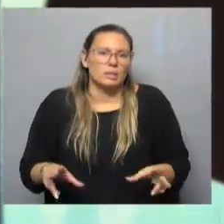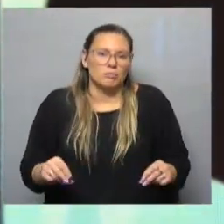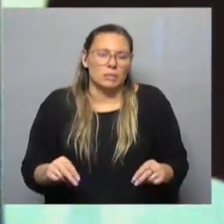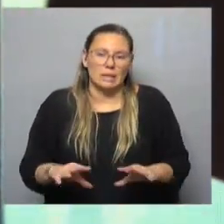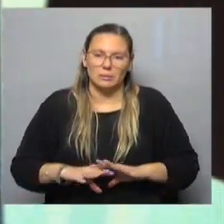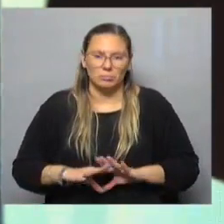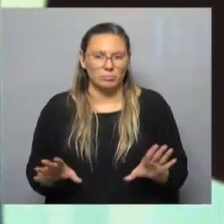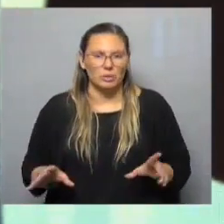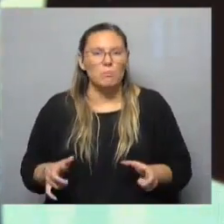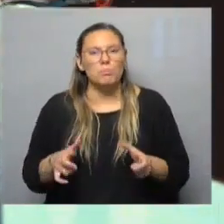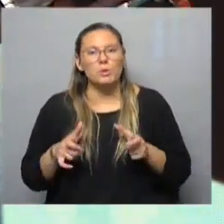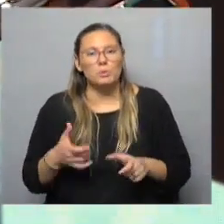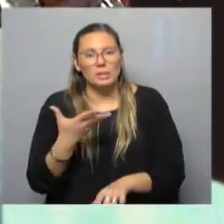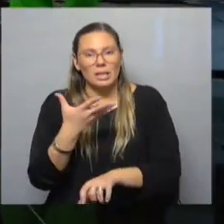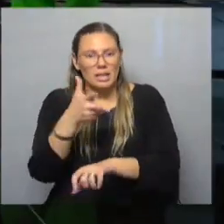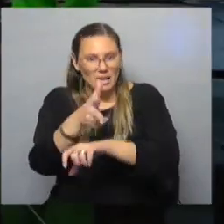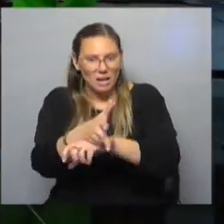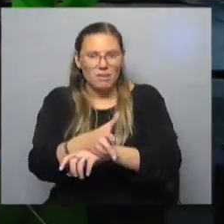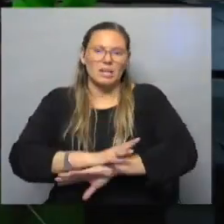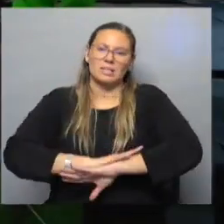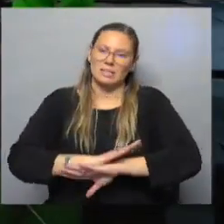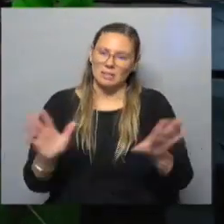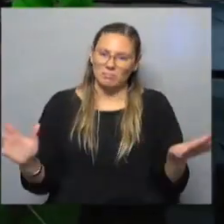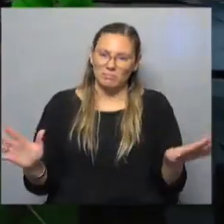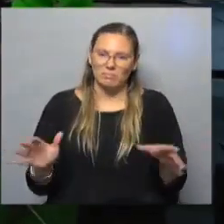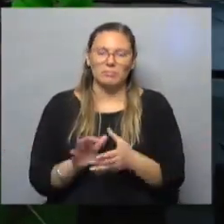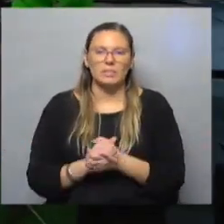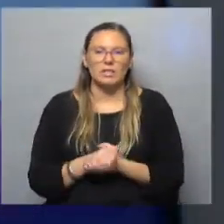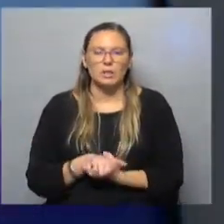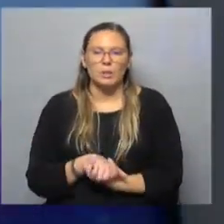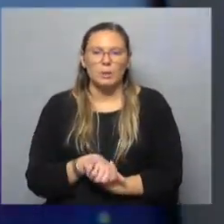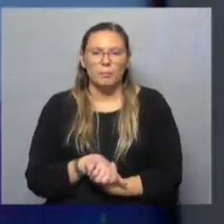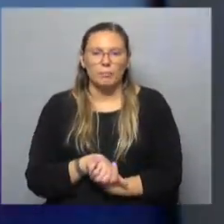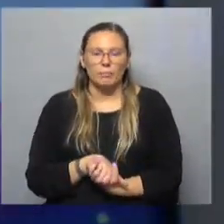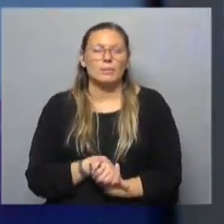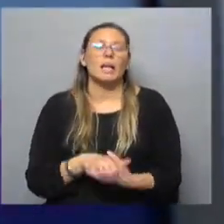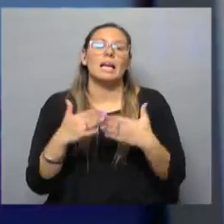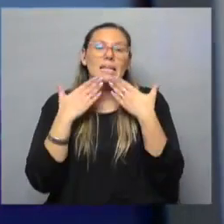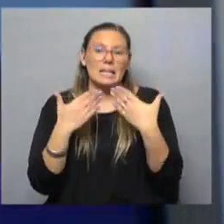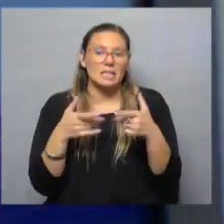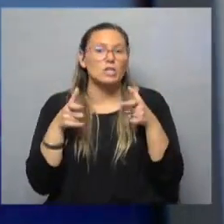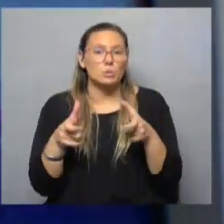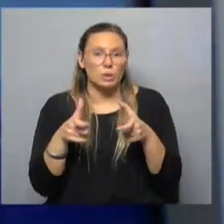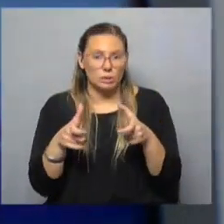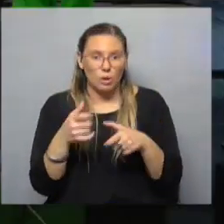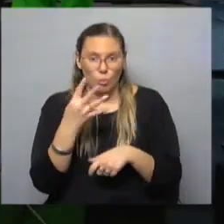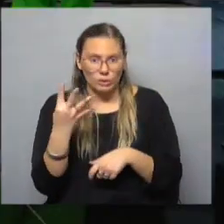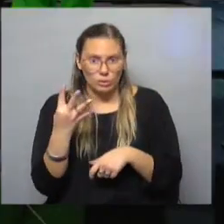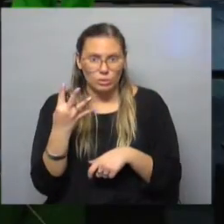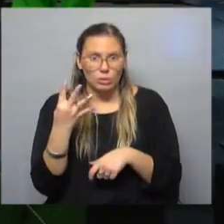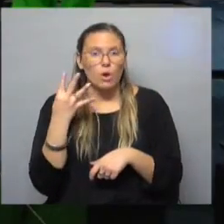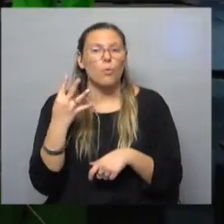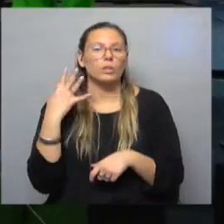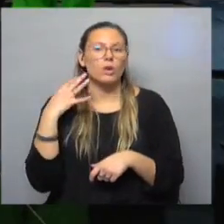qué sé, por suerte lo vamos a grabar y queda. Bueno, chiquilines, muchísimas gracias, mucha suerte. Sí. Cuatro, ¿no?